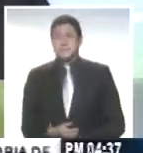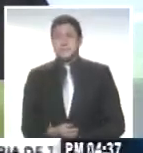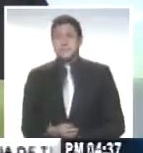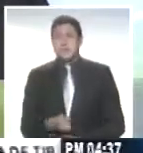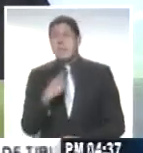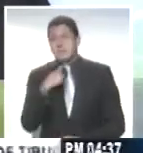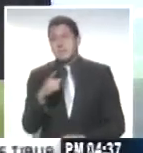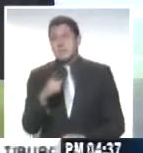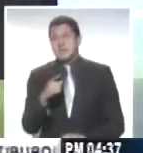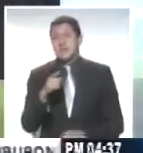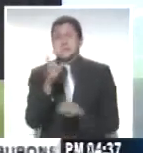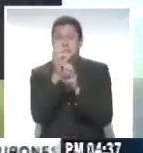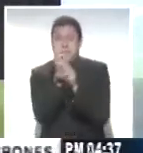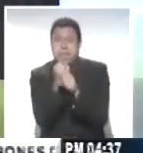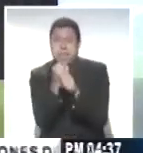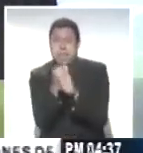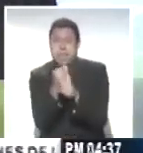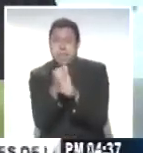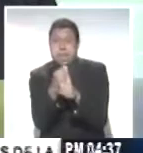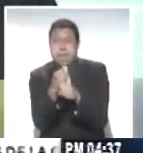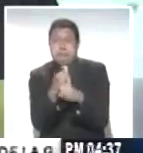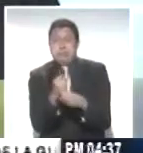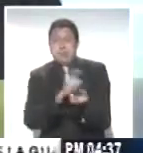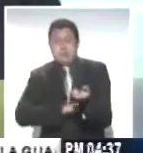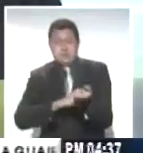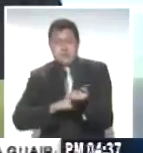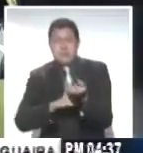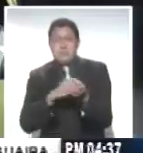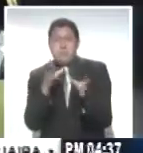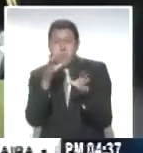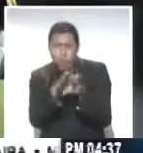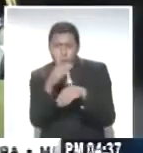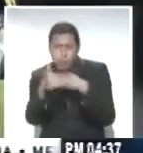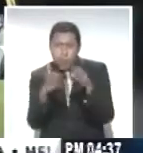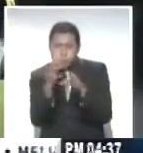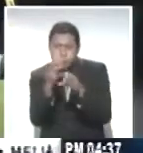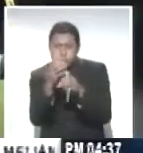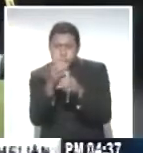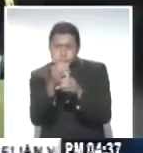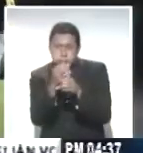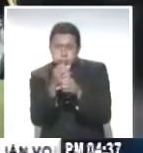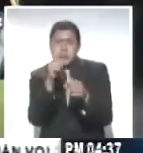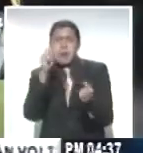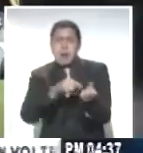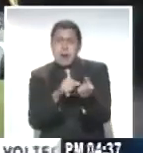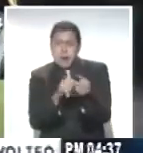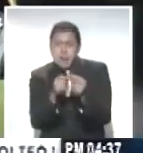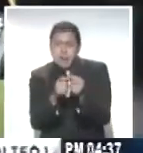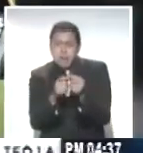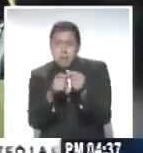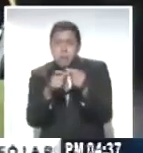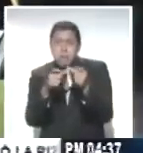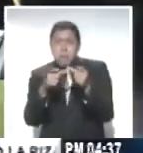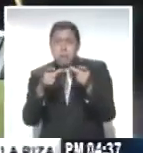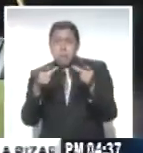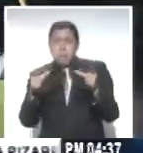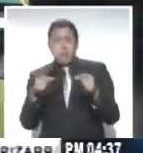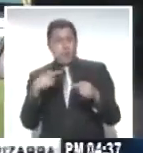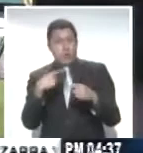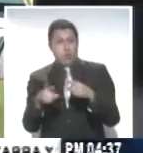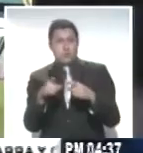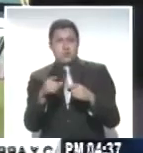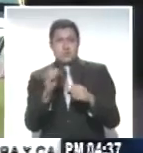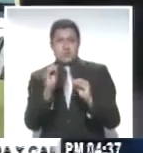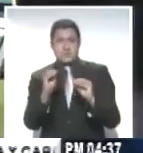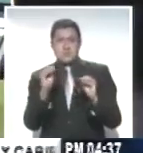llamamos parte de la artrosis, que va comprimiendo esos nervios, y a su vez esta inflamación de los nervios puede producir una cosa que